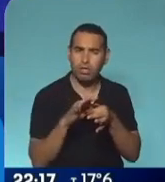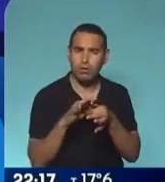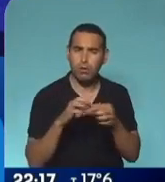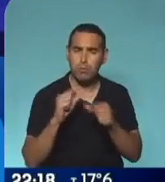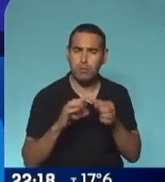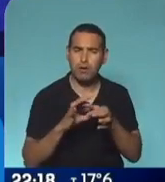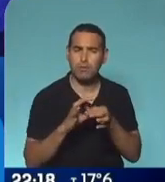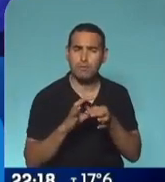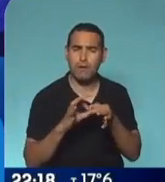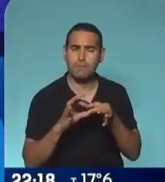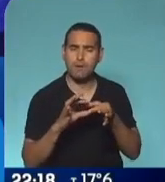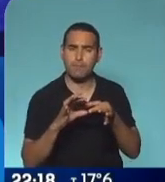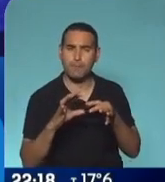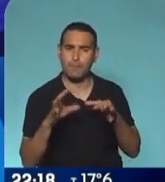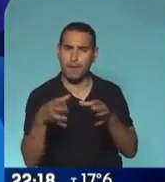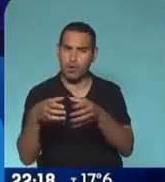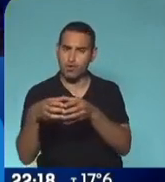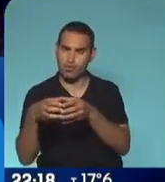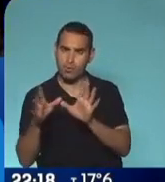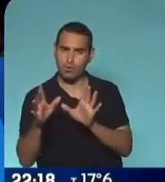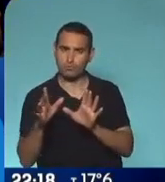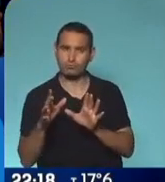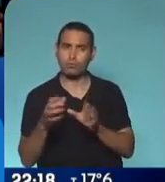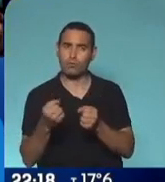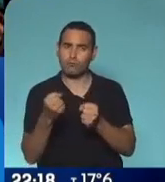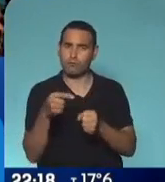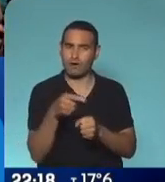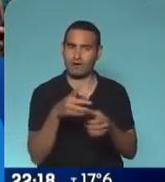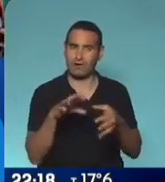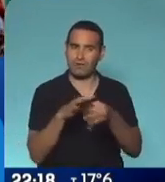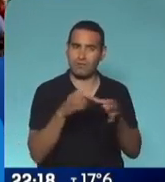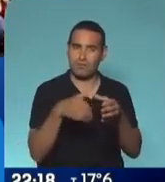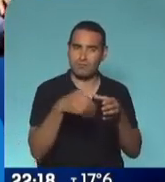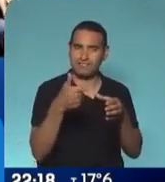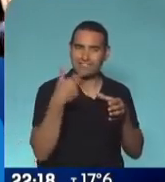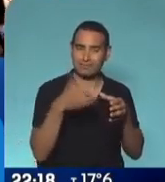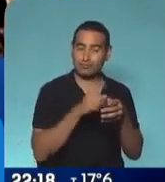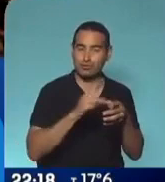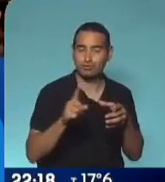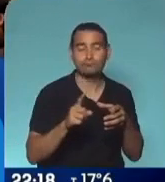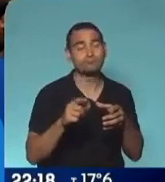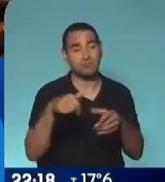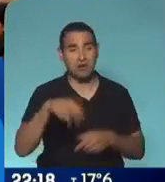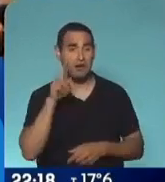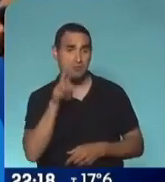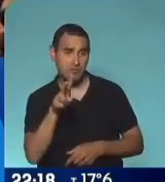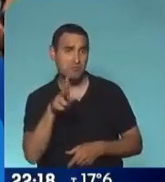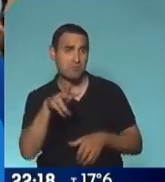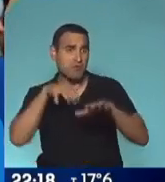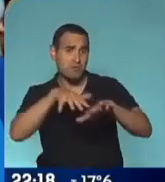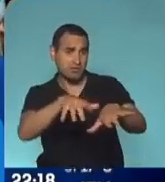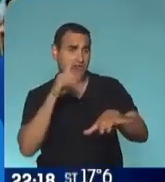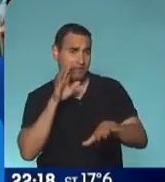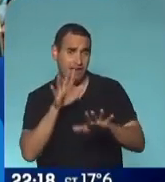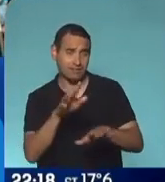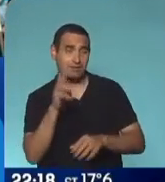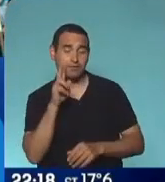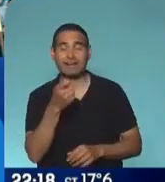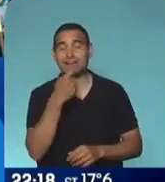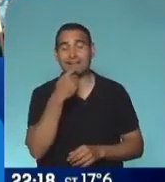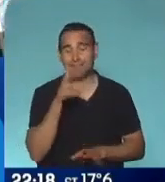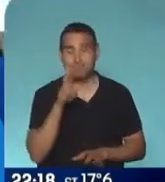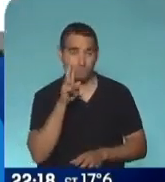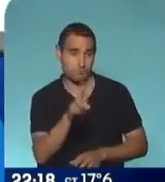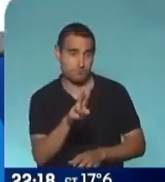a no ligarse tan fuertemente con el evismo, y eso quizás se ve, ¿no? Se ve hoy en las movilizaciones. Fijémonos